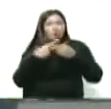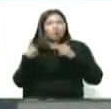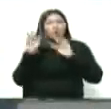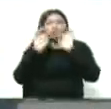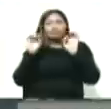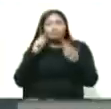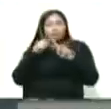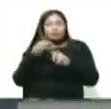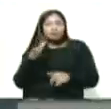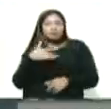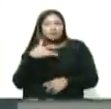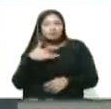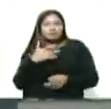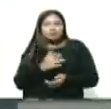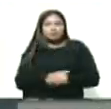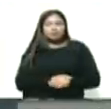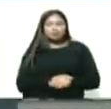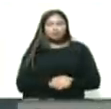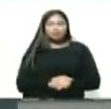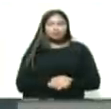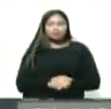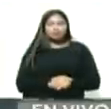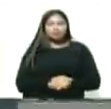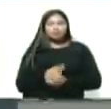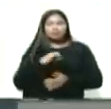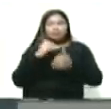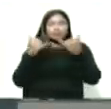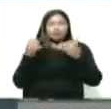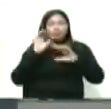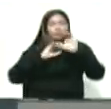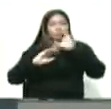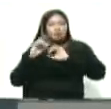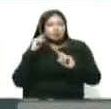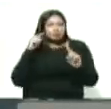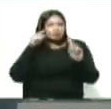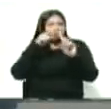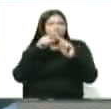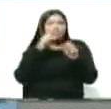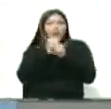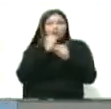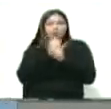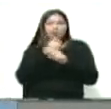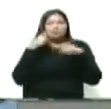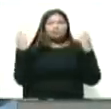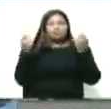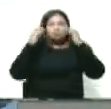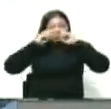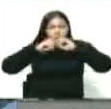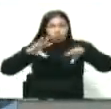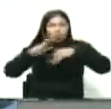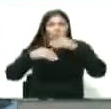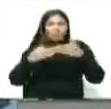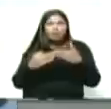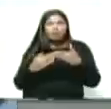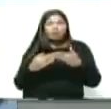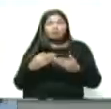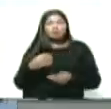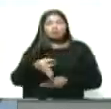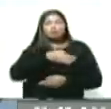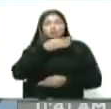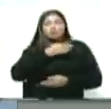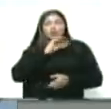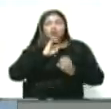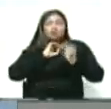de sensibilización. La línea de comunicación se centrará en la elaboración y difusión de contenido